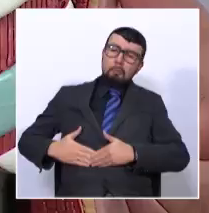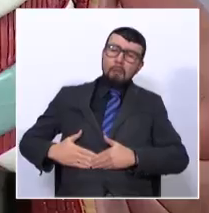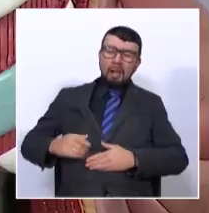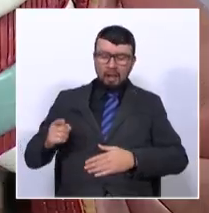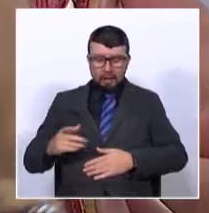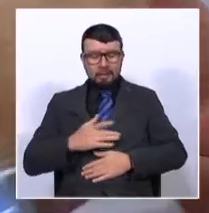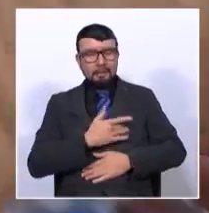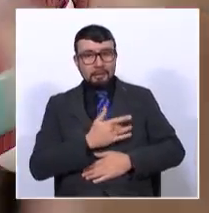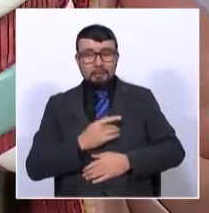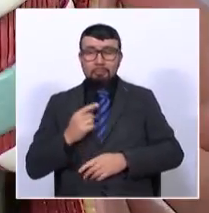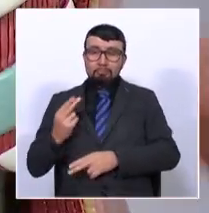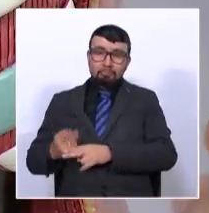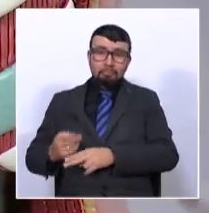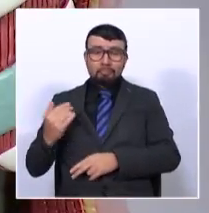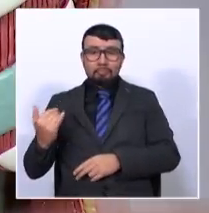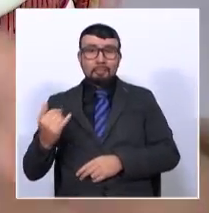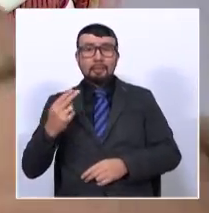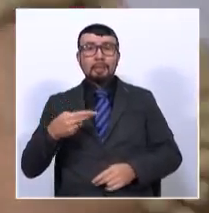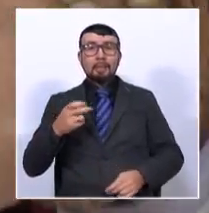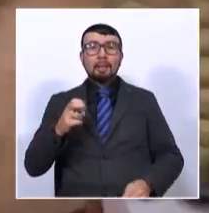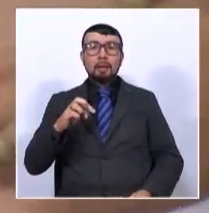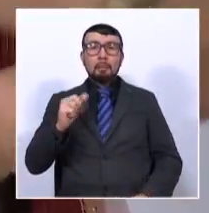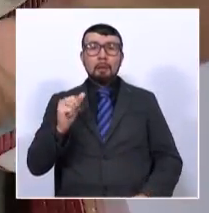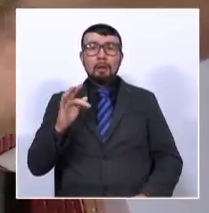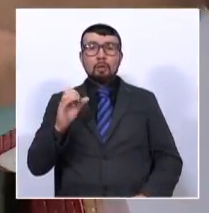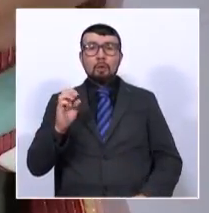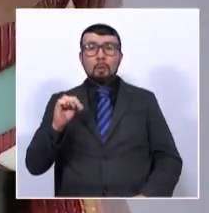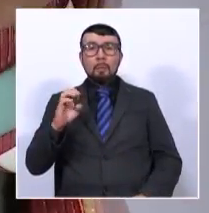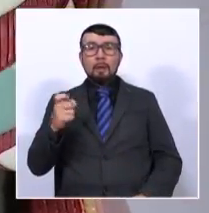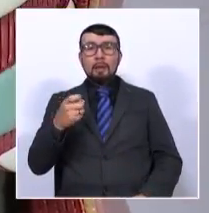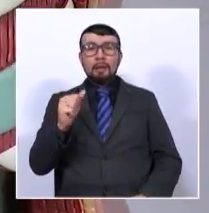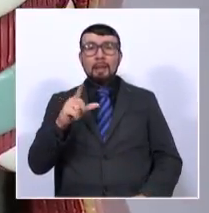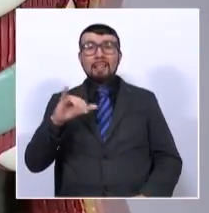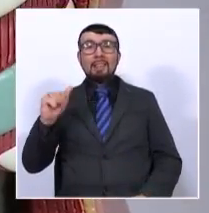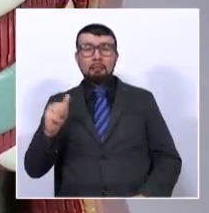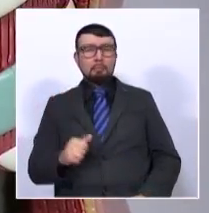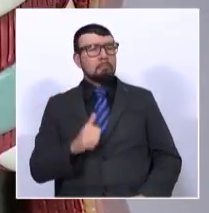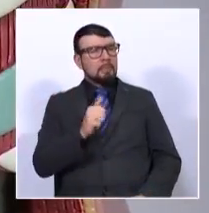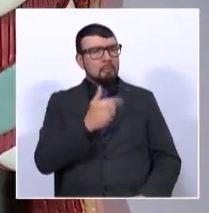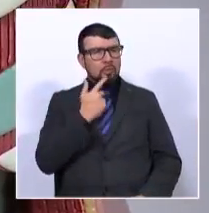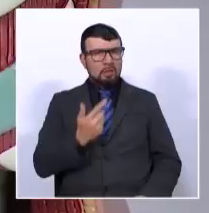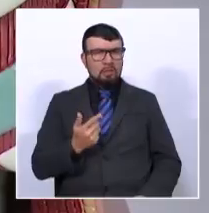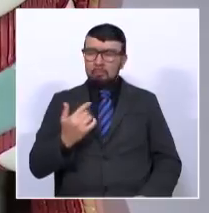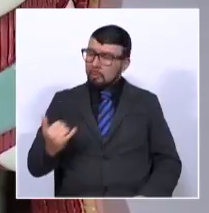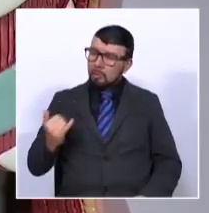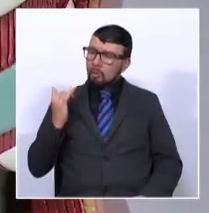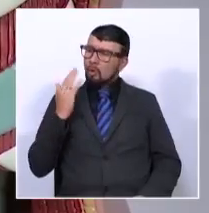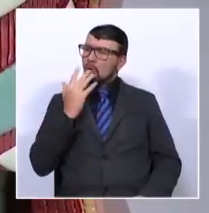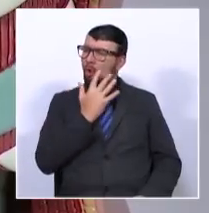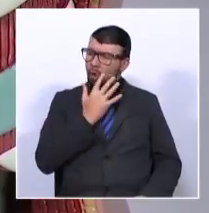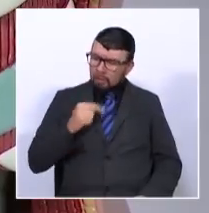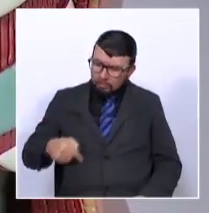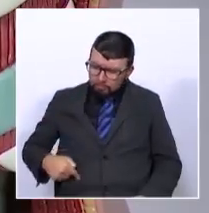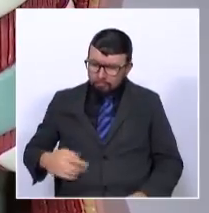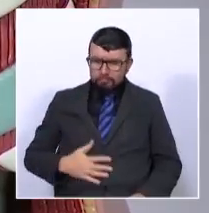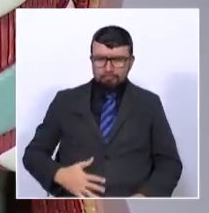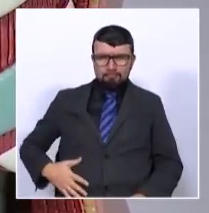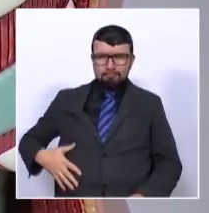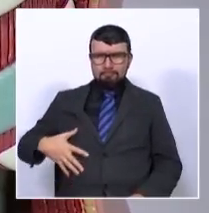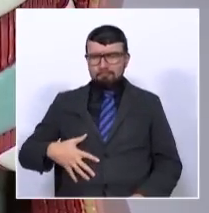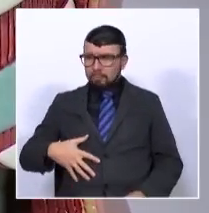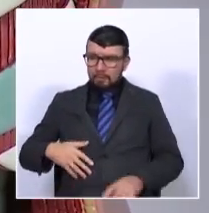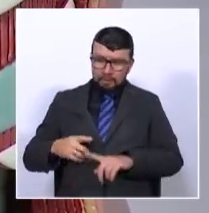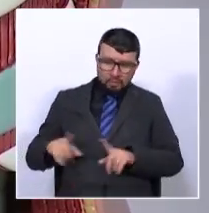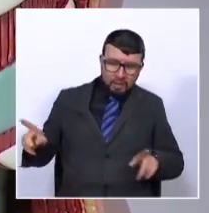sentir la hepatomegalia, entonces el radiólogo nos dice, aquí toqué, vi que esto en vez de estar de este color está como así, con